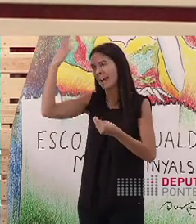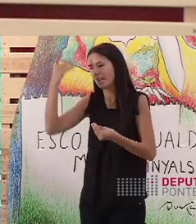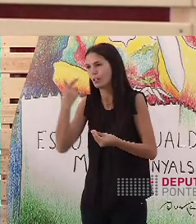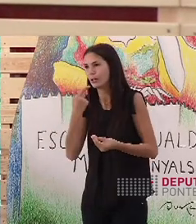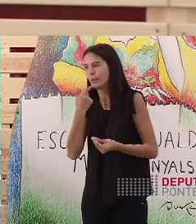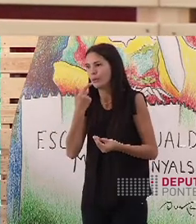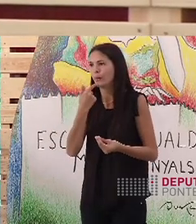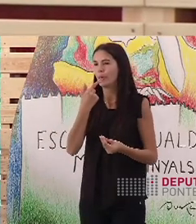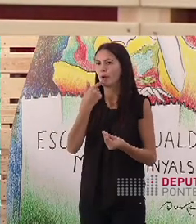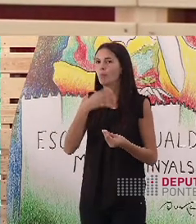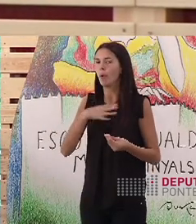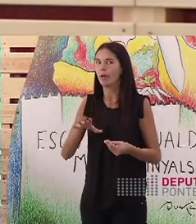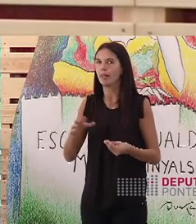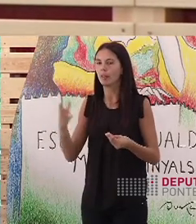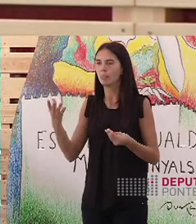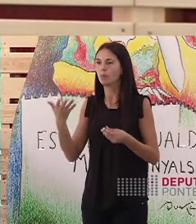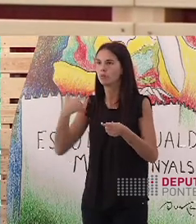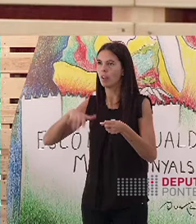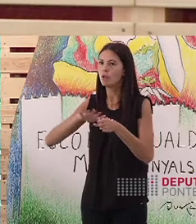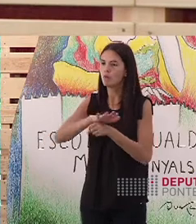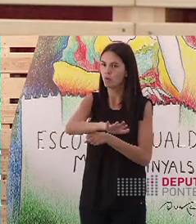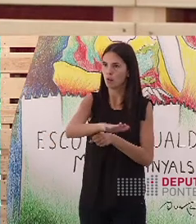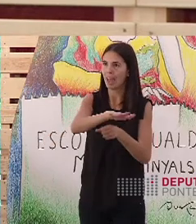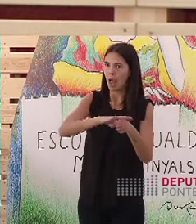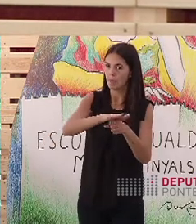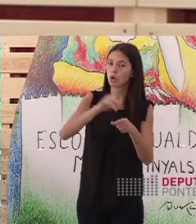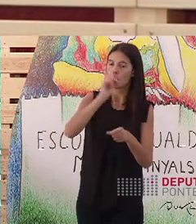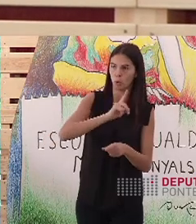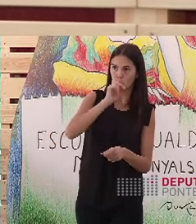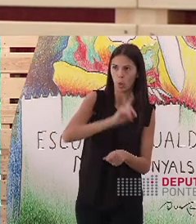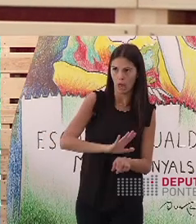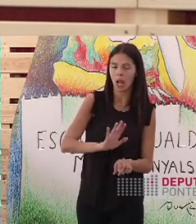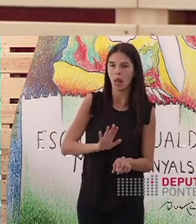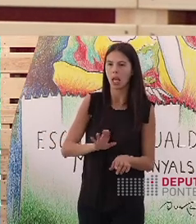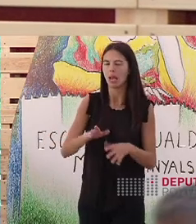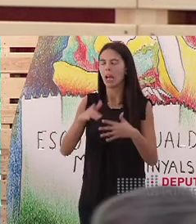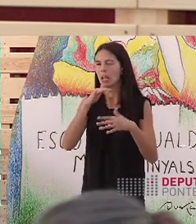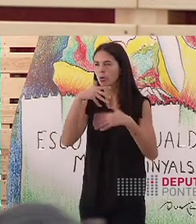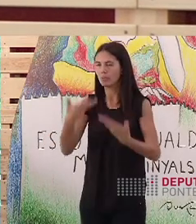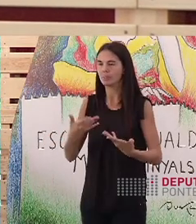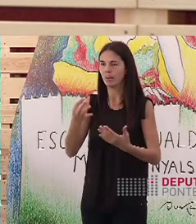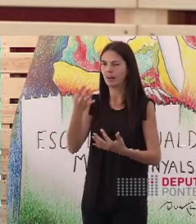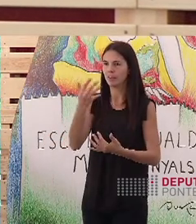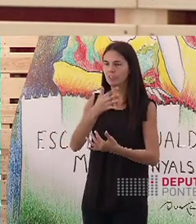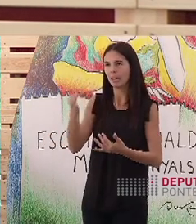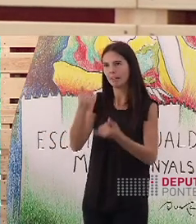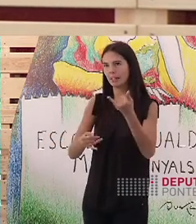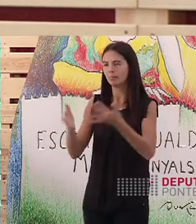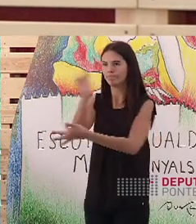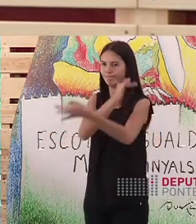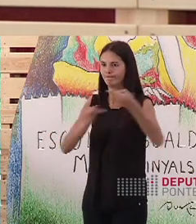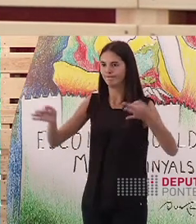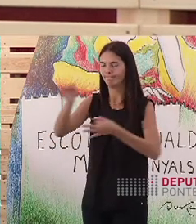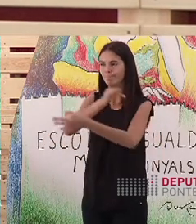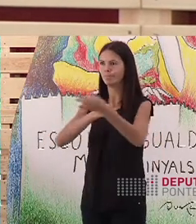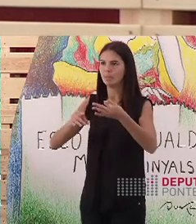son extrapolables a tamén no caso do ámbito prostitucional e que se están retroalimentando e reforzando e que ten que ver tamén